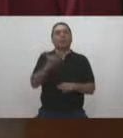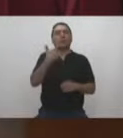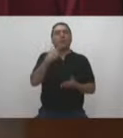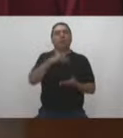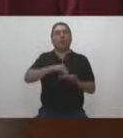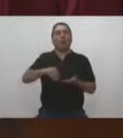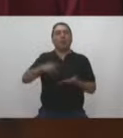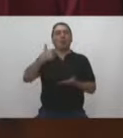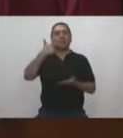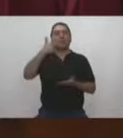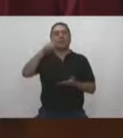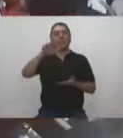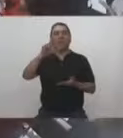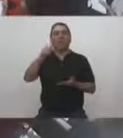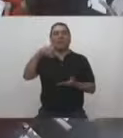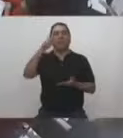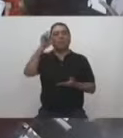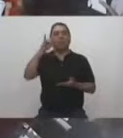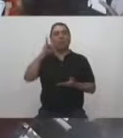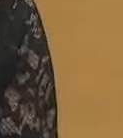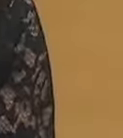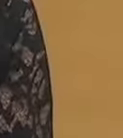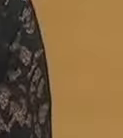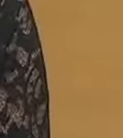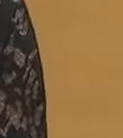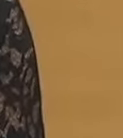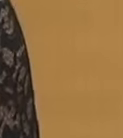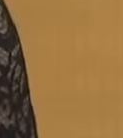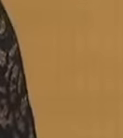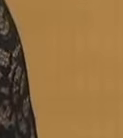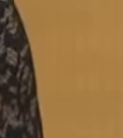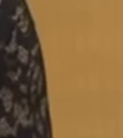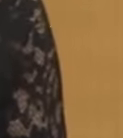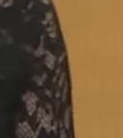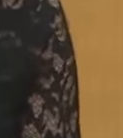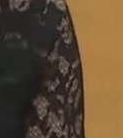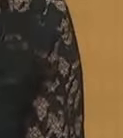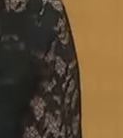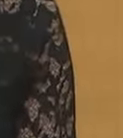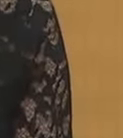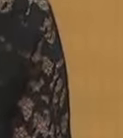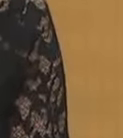agradecido por la oportunidad. Gracias, senador. Muchas gracias. Bueno, el tiempo, qué loco que está.